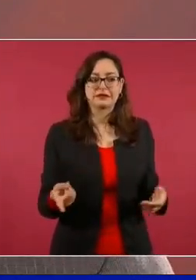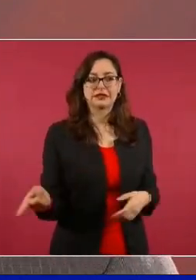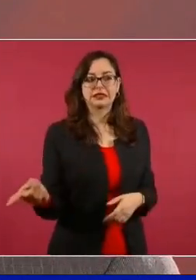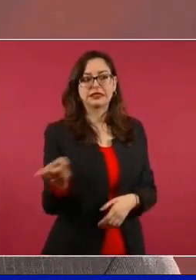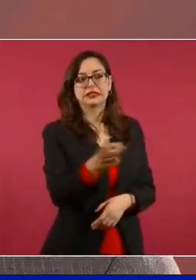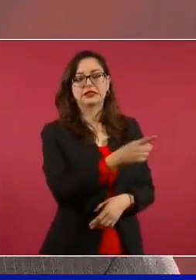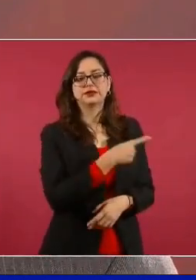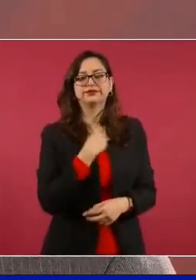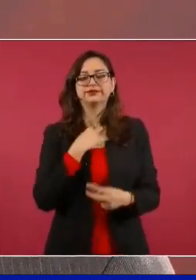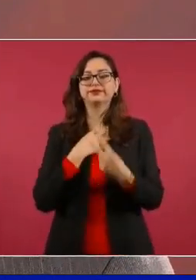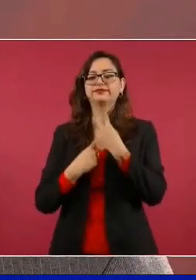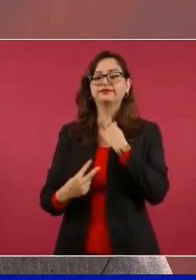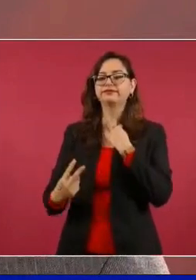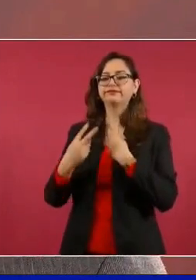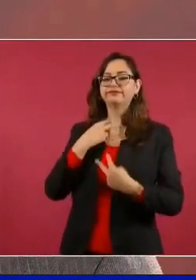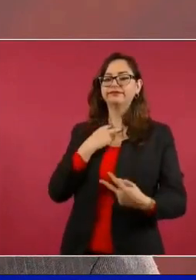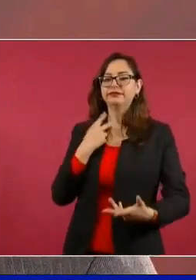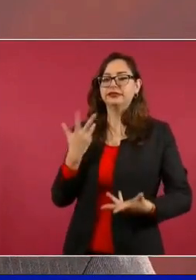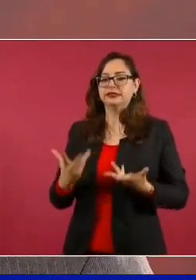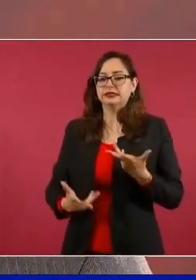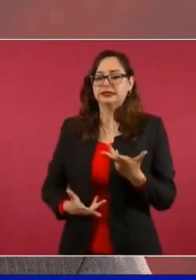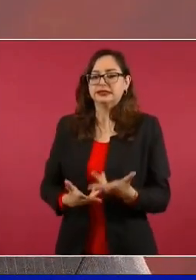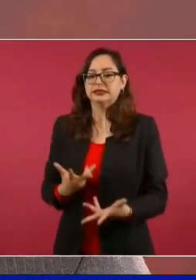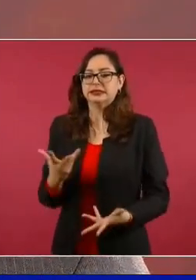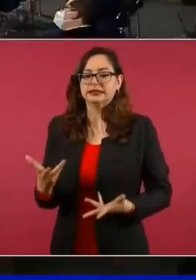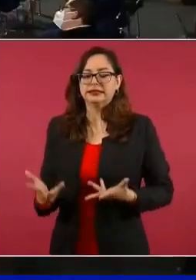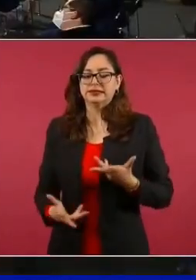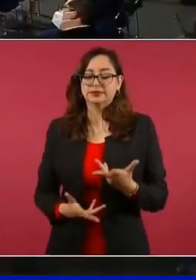intereses de por medio,